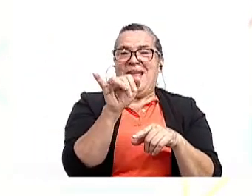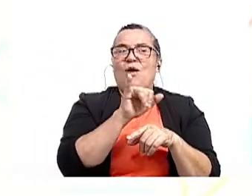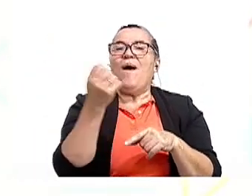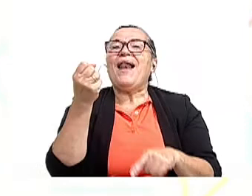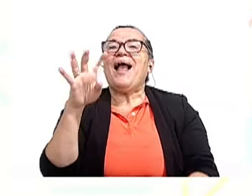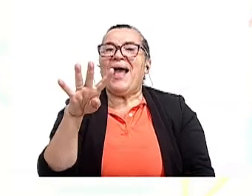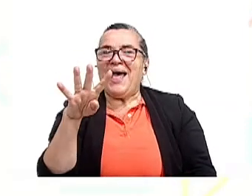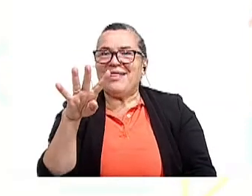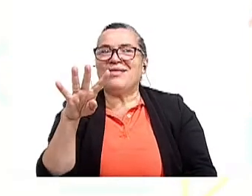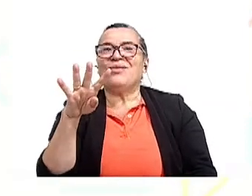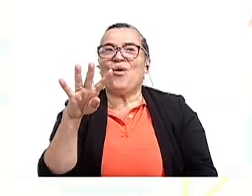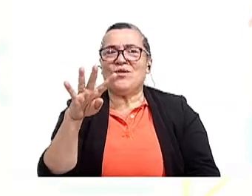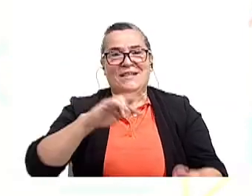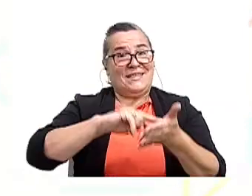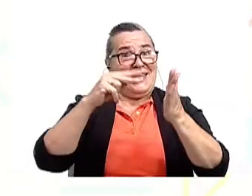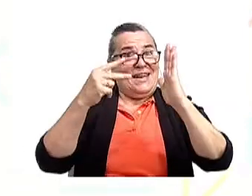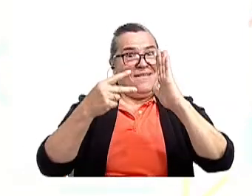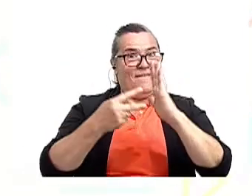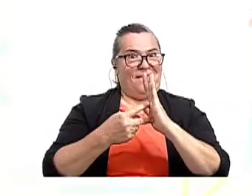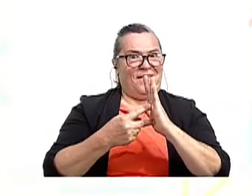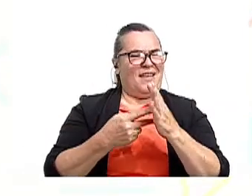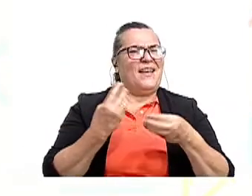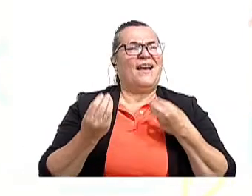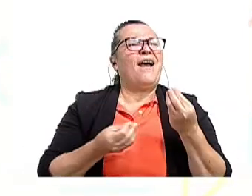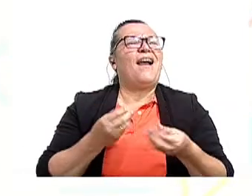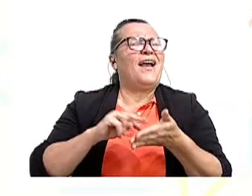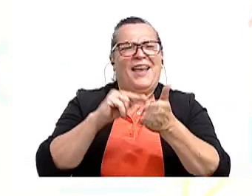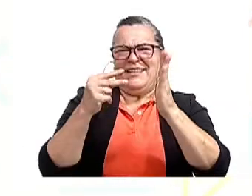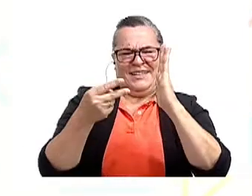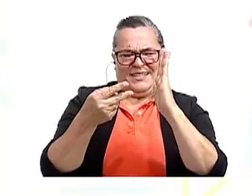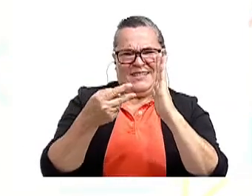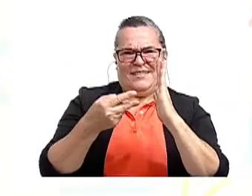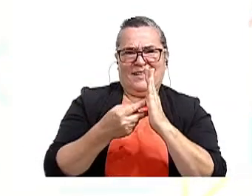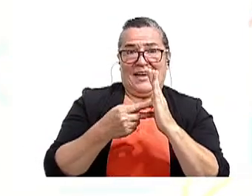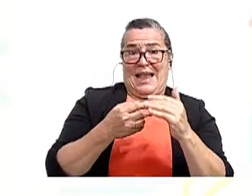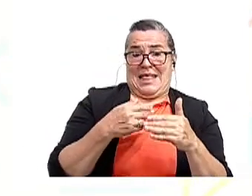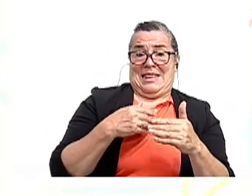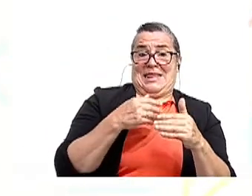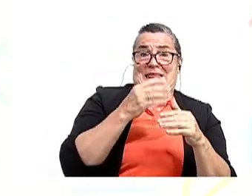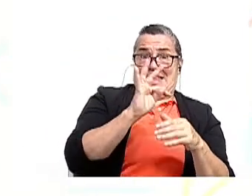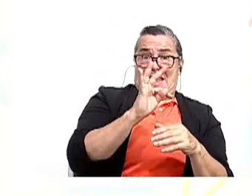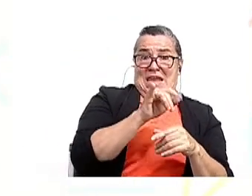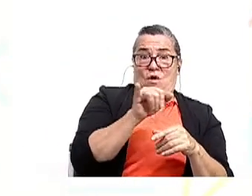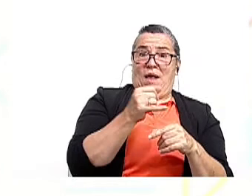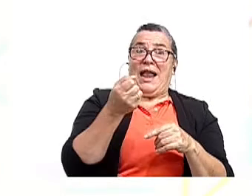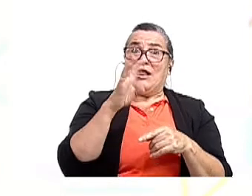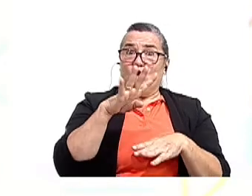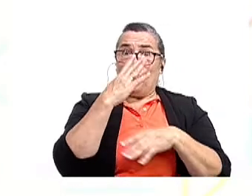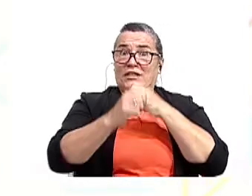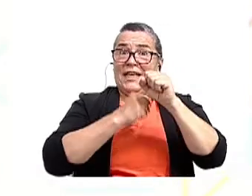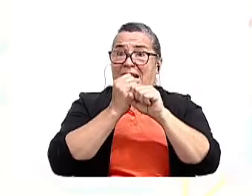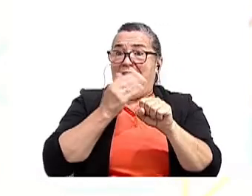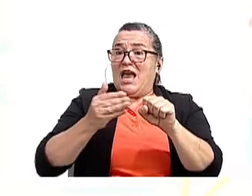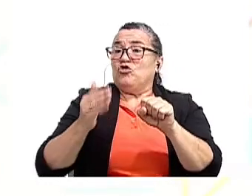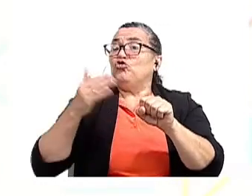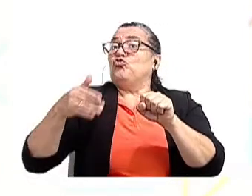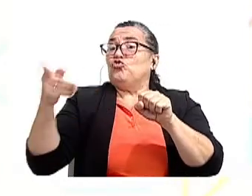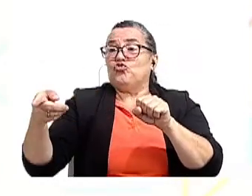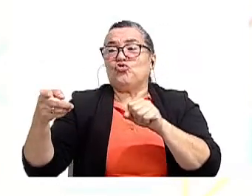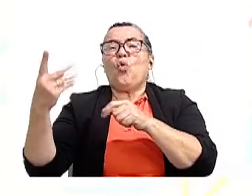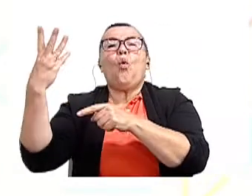vieron? Por lo tanto, ¿qué podremos concluir? Que después de 14 años el equipo de cómputo